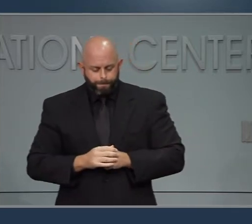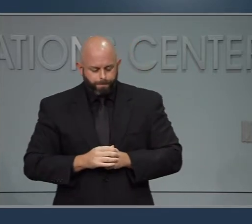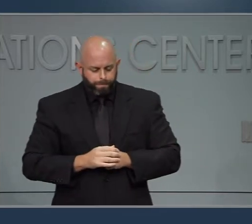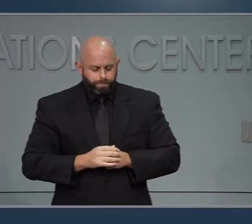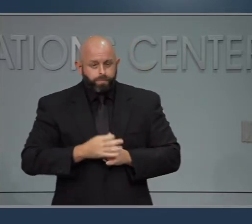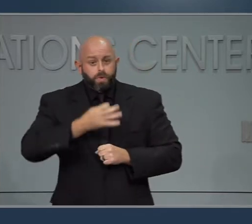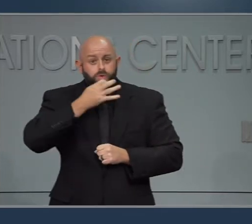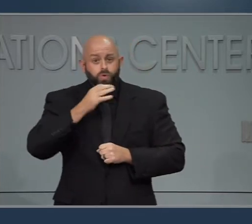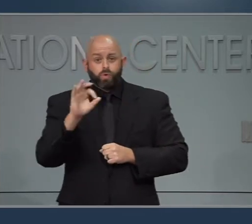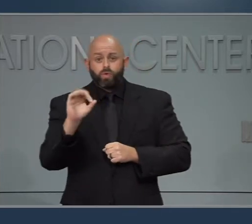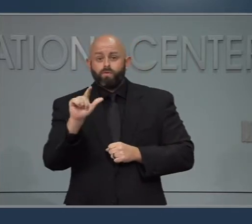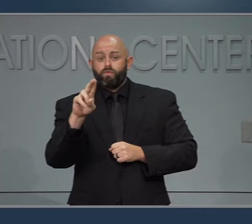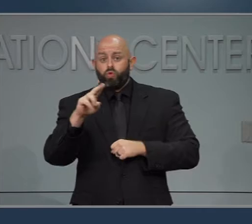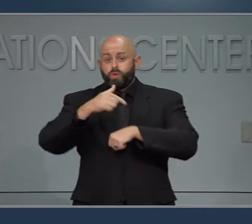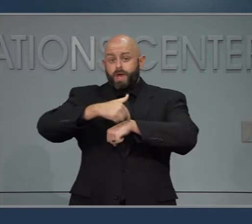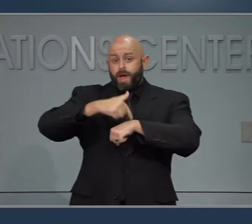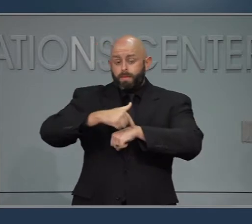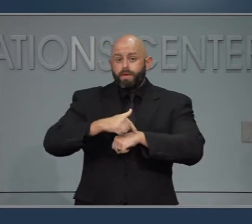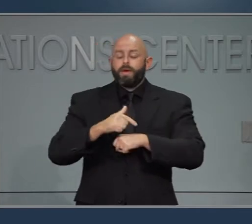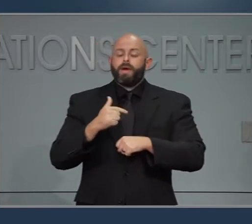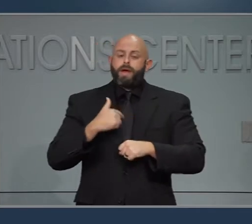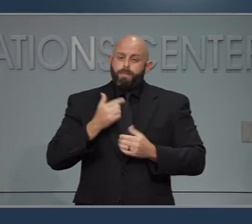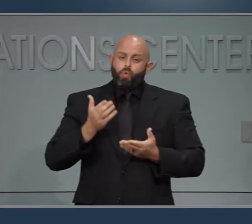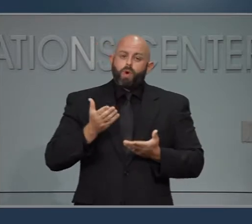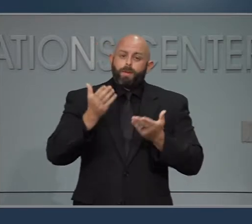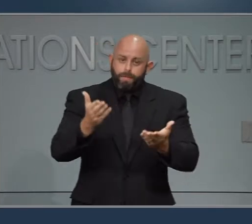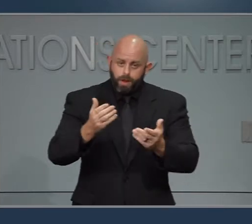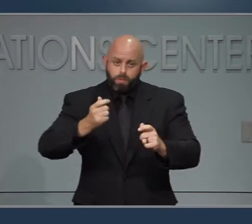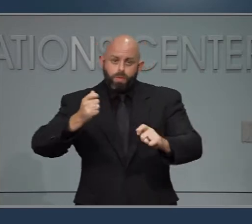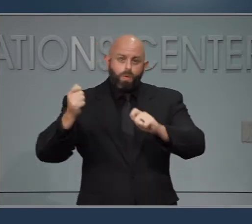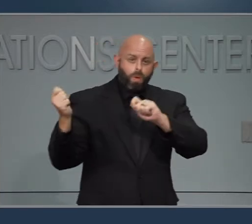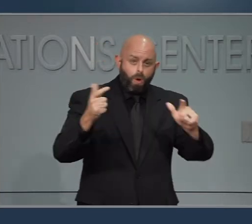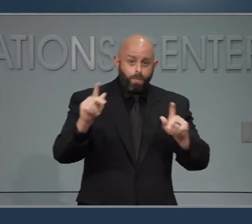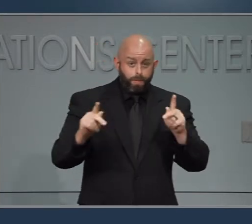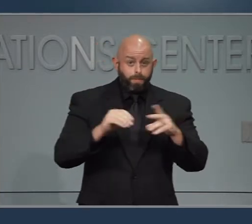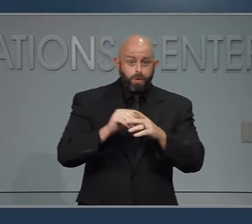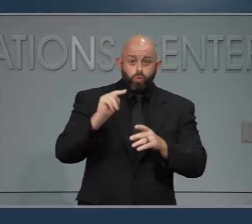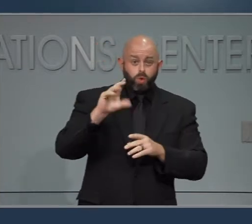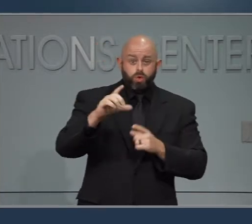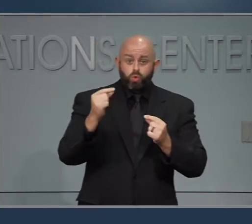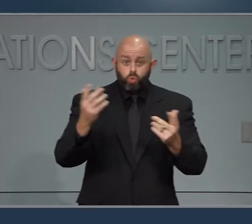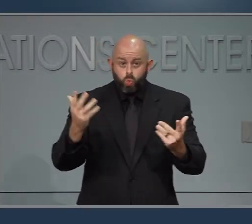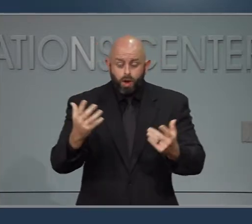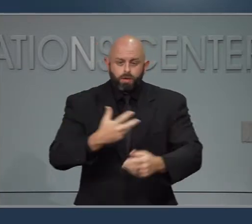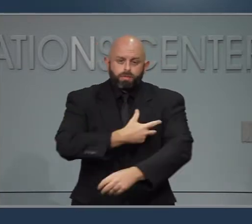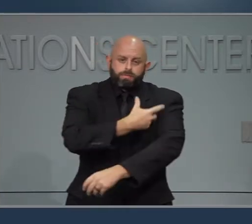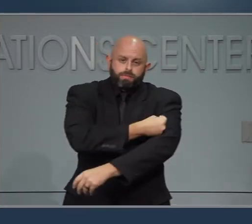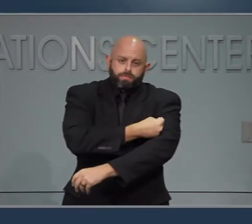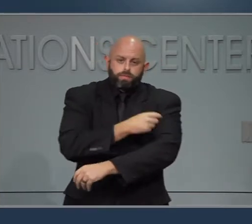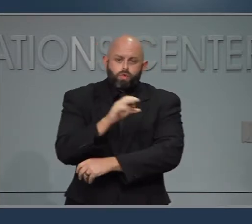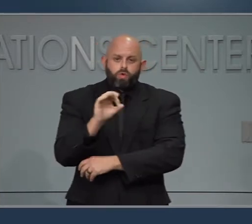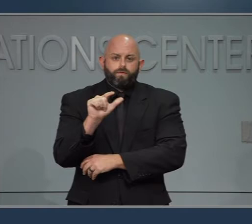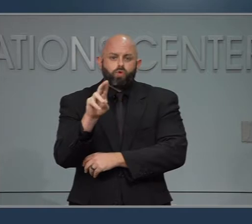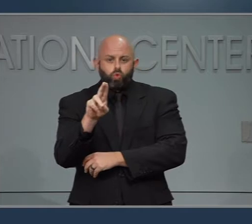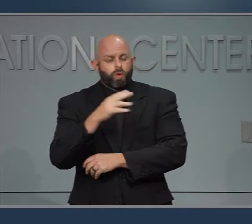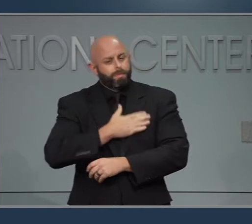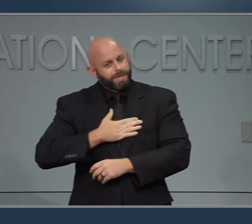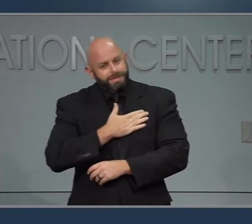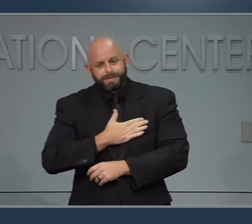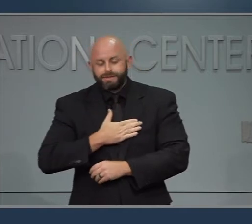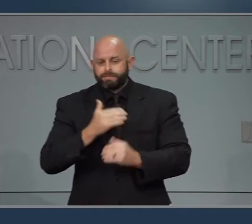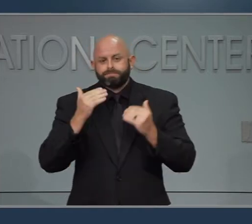razones por las que los norcarolicenses llevan mascarilla. La temporada de influenza se está acercando y tenemos otra